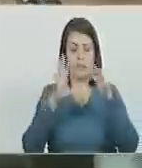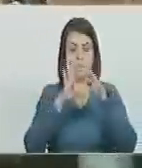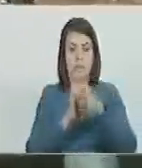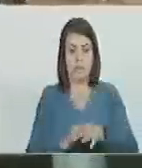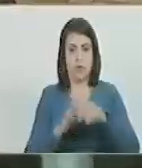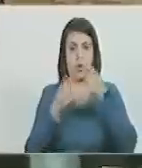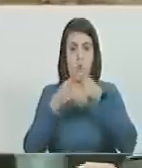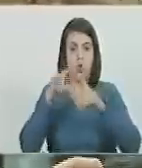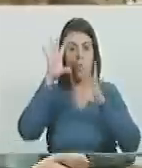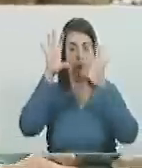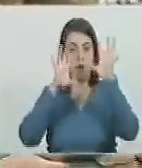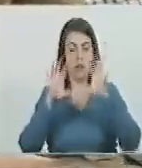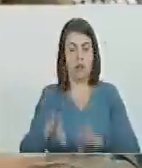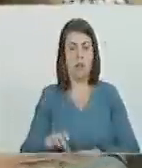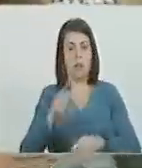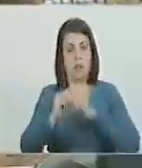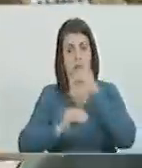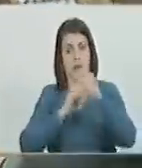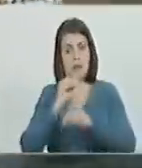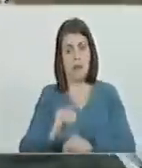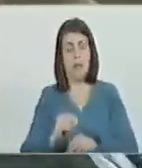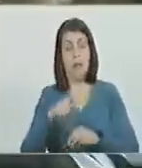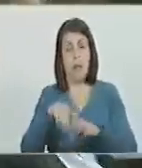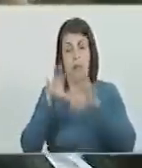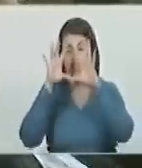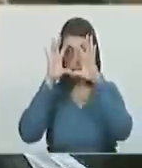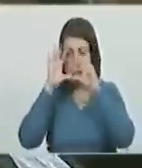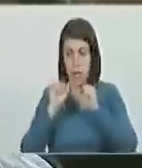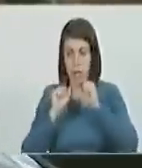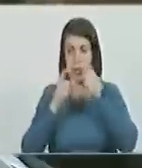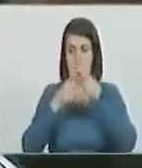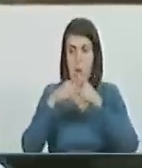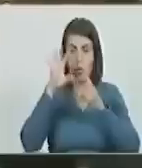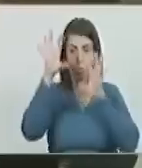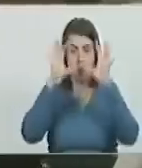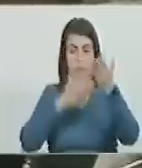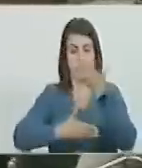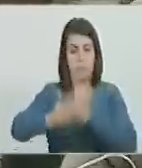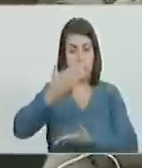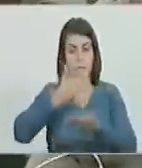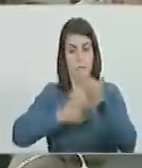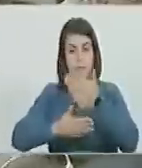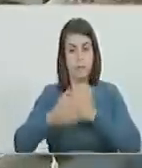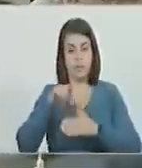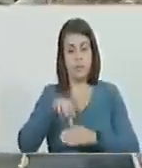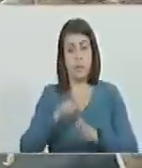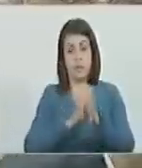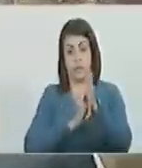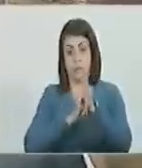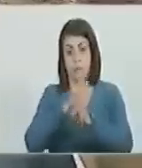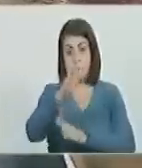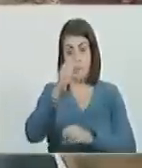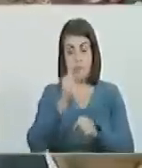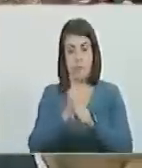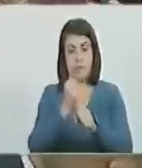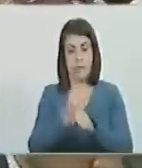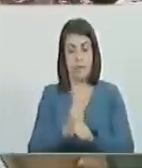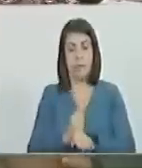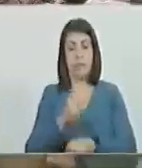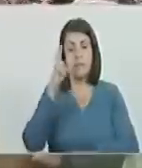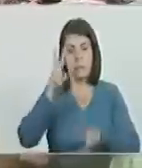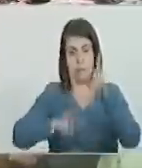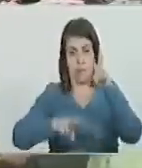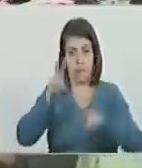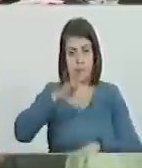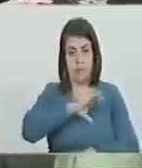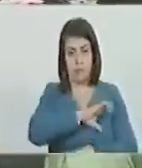con otras naciones y construir puentes de entendimiento y cooperación. En su línea de trabajo expuesto en